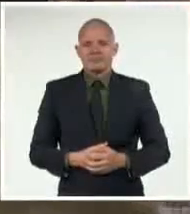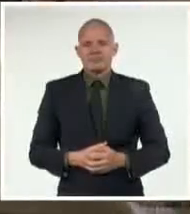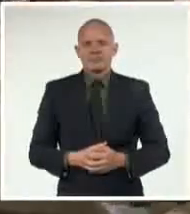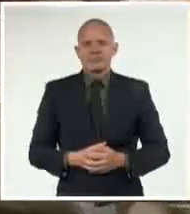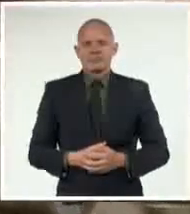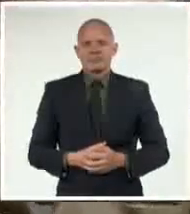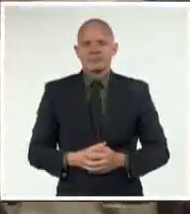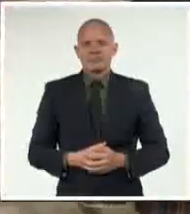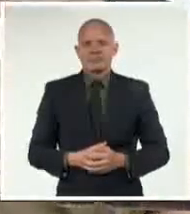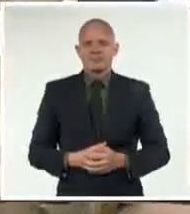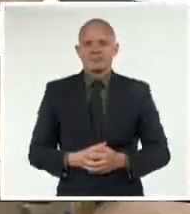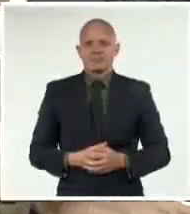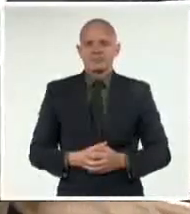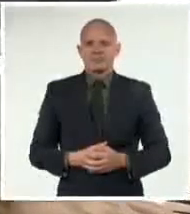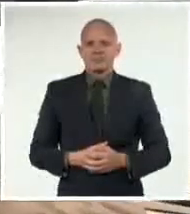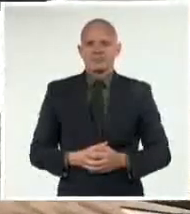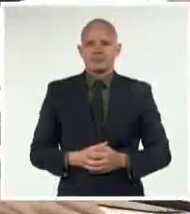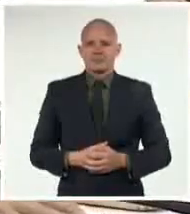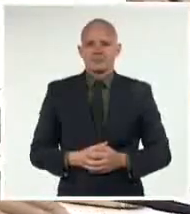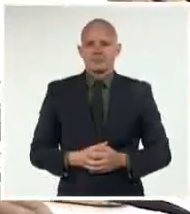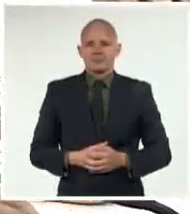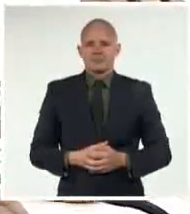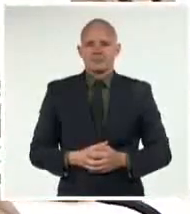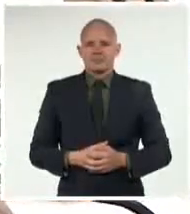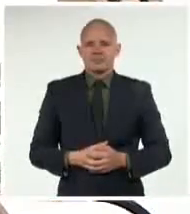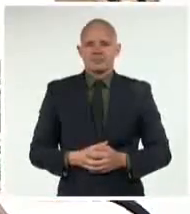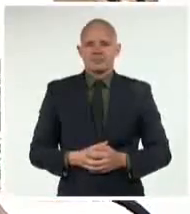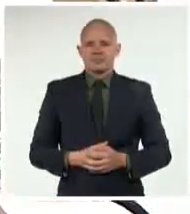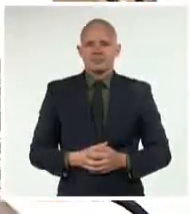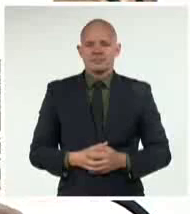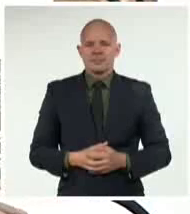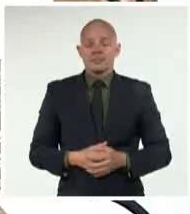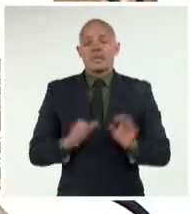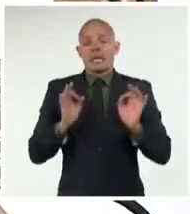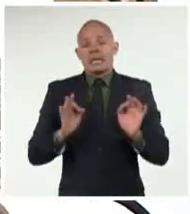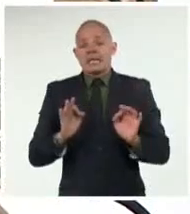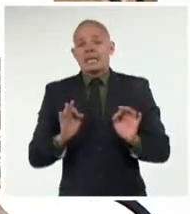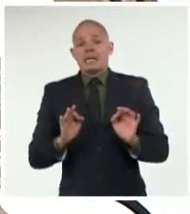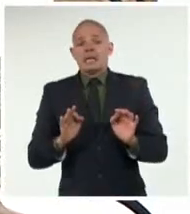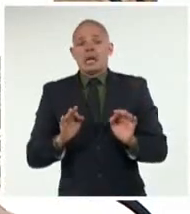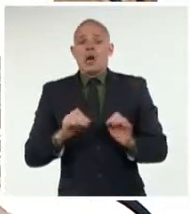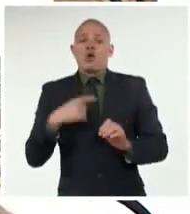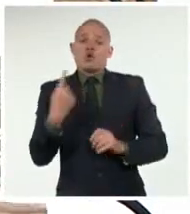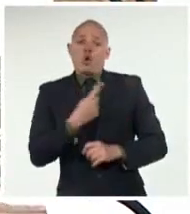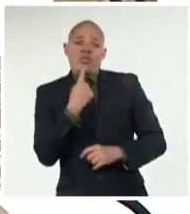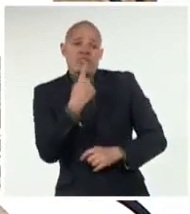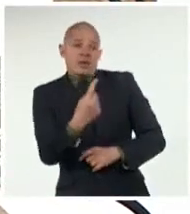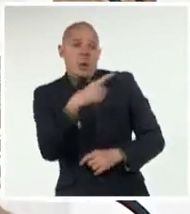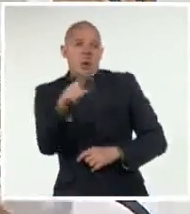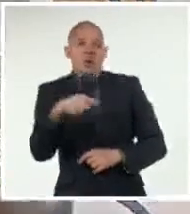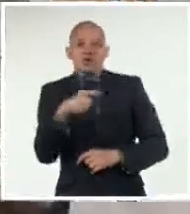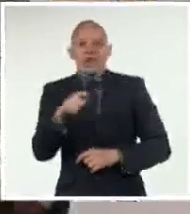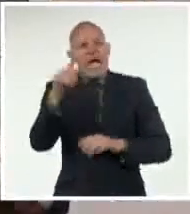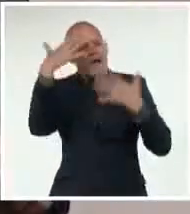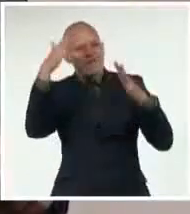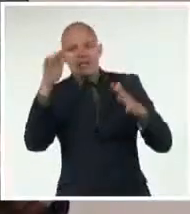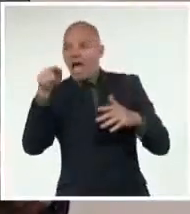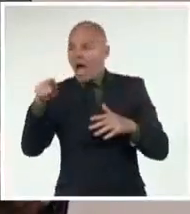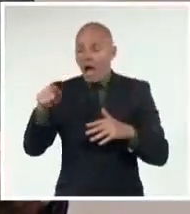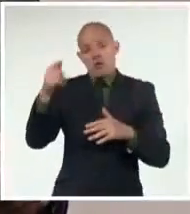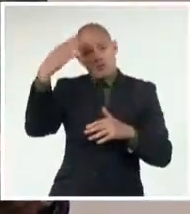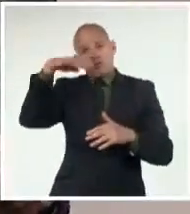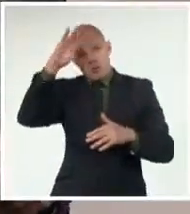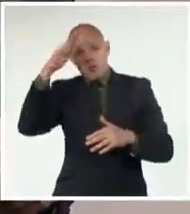los cuales ustedes proceden. No los invitamos a elogiar un modelo, los convocamos al